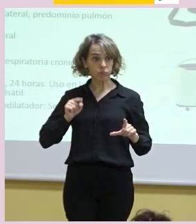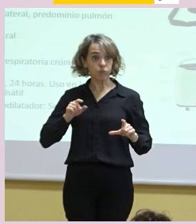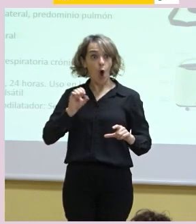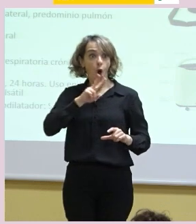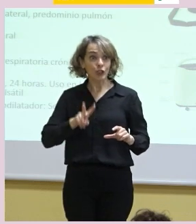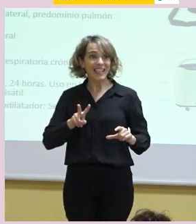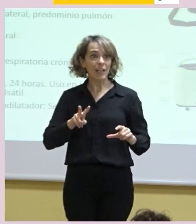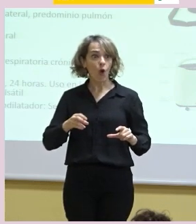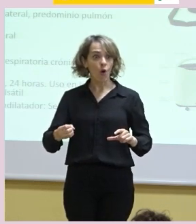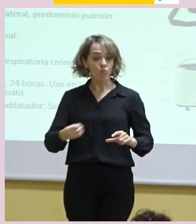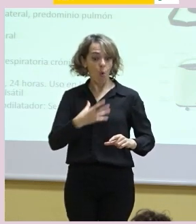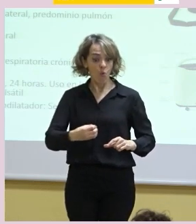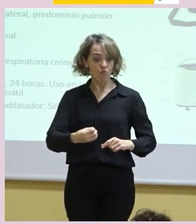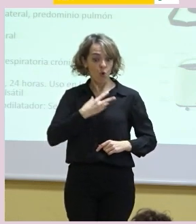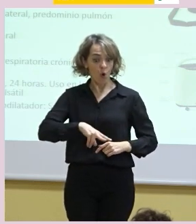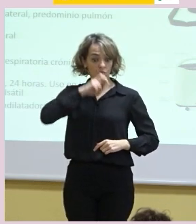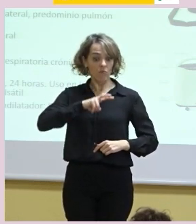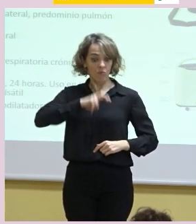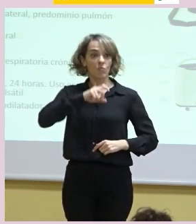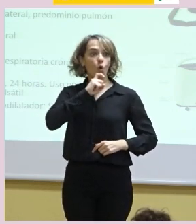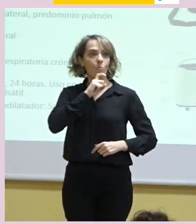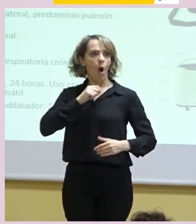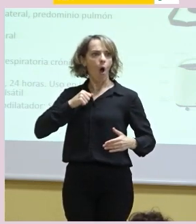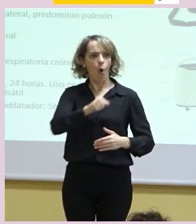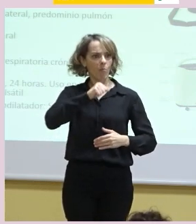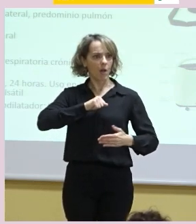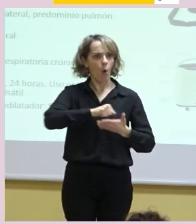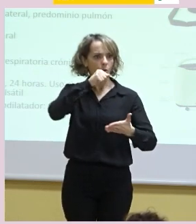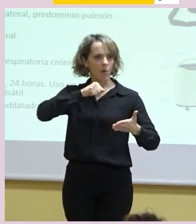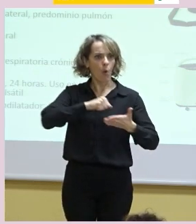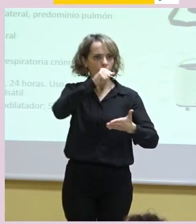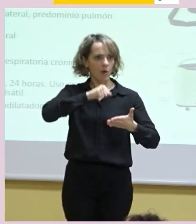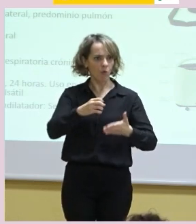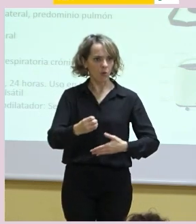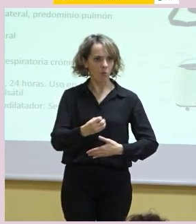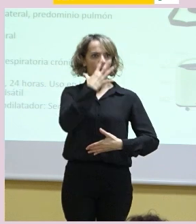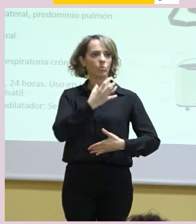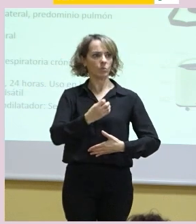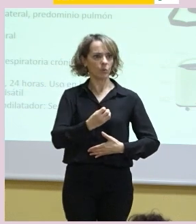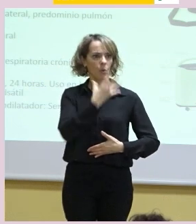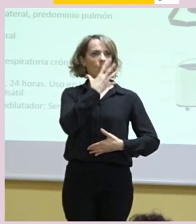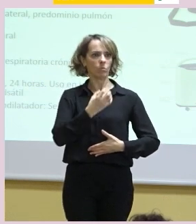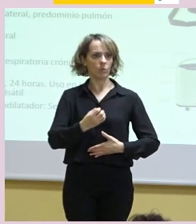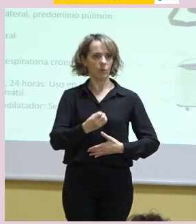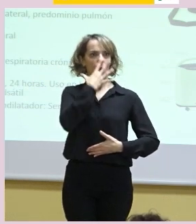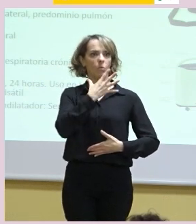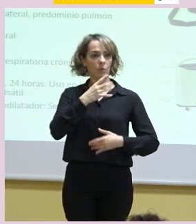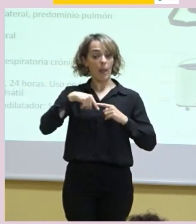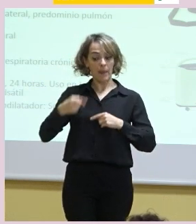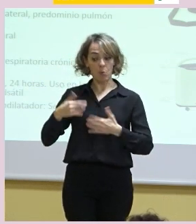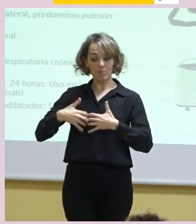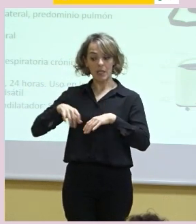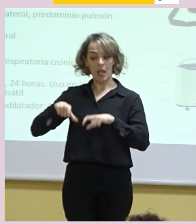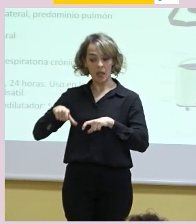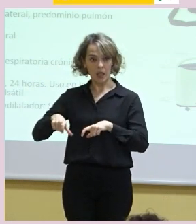oxígeno entra a golpes, ¿vale? No entra de forma continua, sino que entra un golpe de oxígeno, descansa un rato la maquinilla, entra